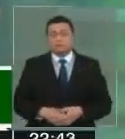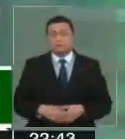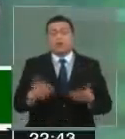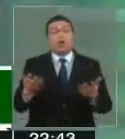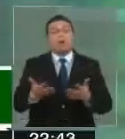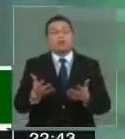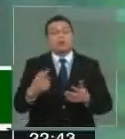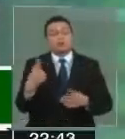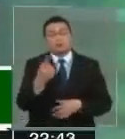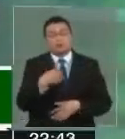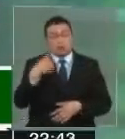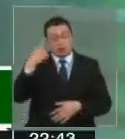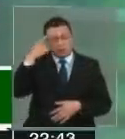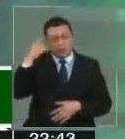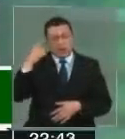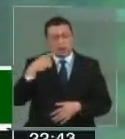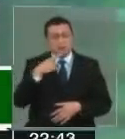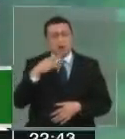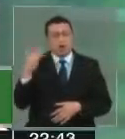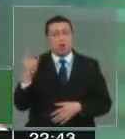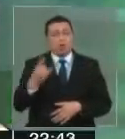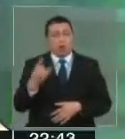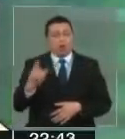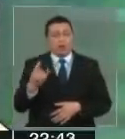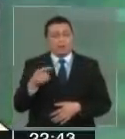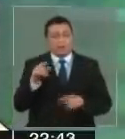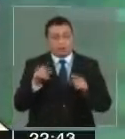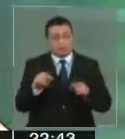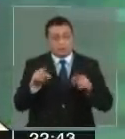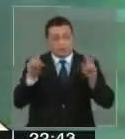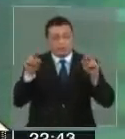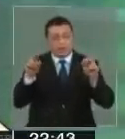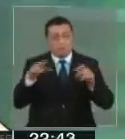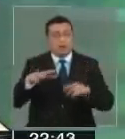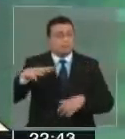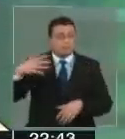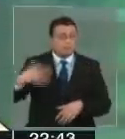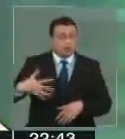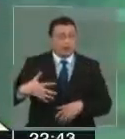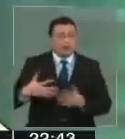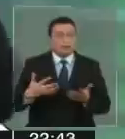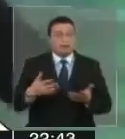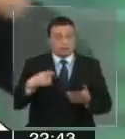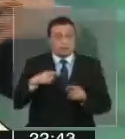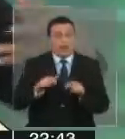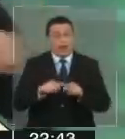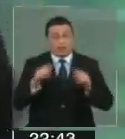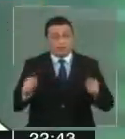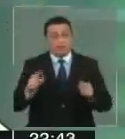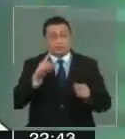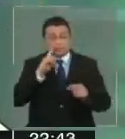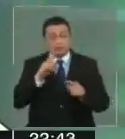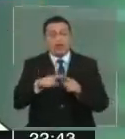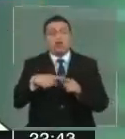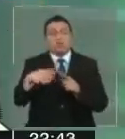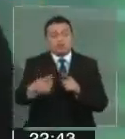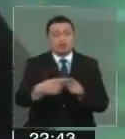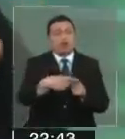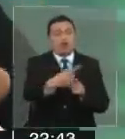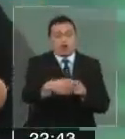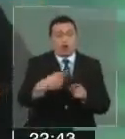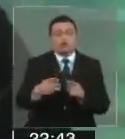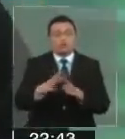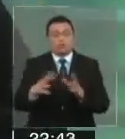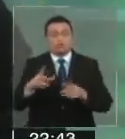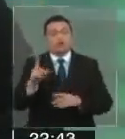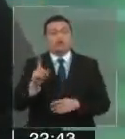Porque nos parece urgente, nos parece un tema fundamental y además que contiene a muchos otros. Porque no